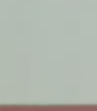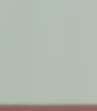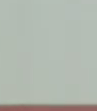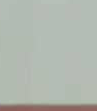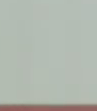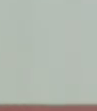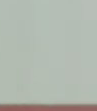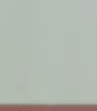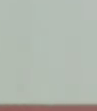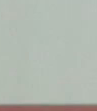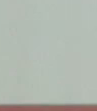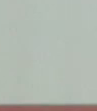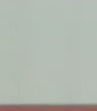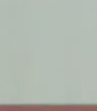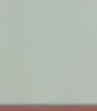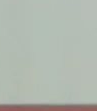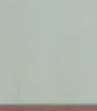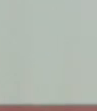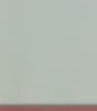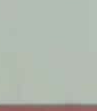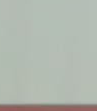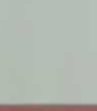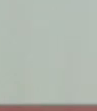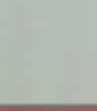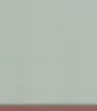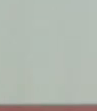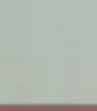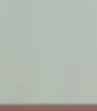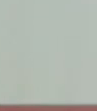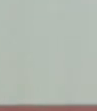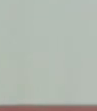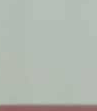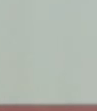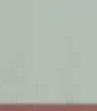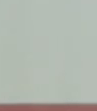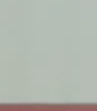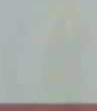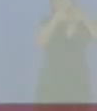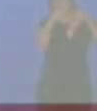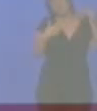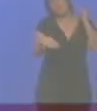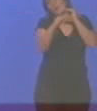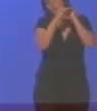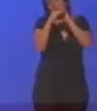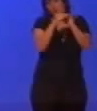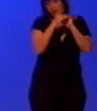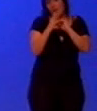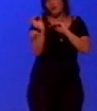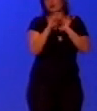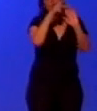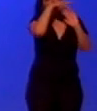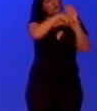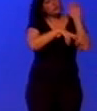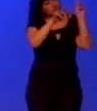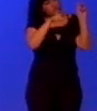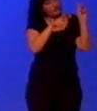diferencia nosotros tradicionalmente cuando hablamos de igualdad y cuando tratamos o cuando examinamos las normas en materia